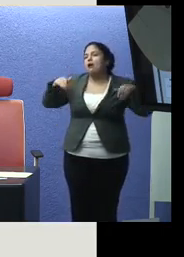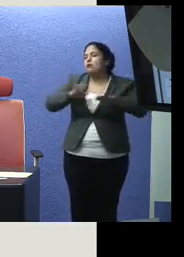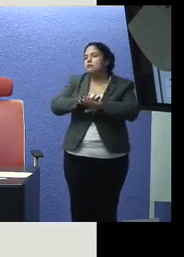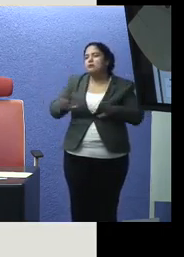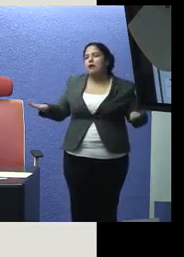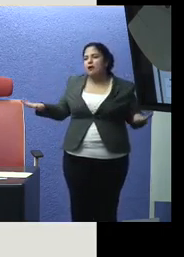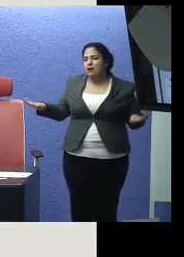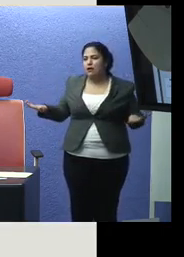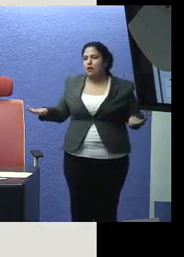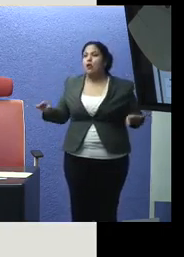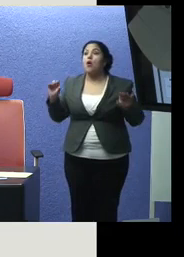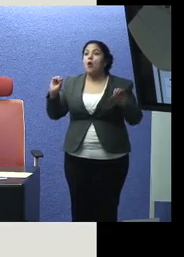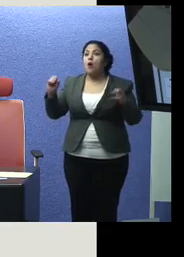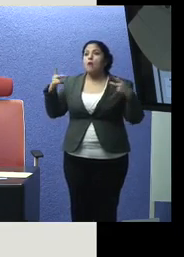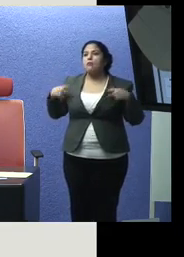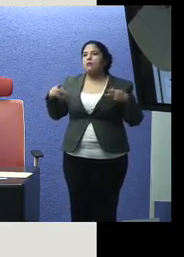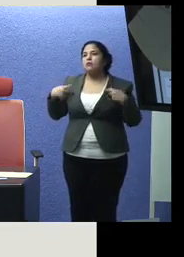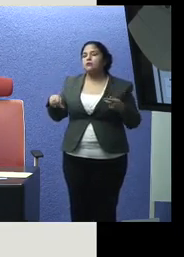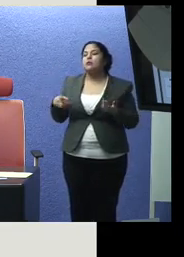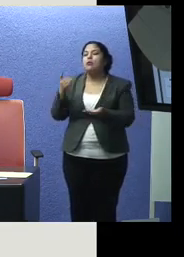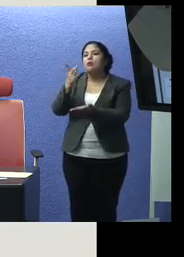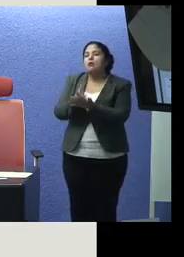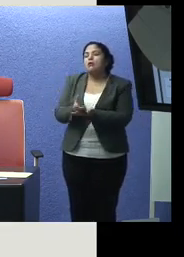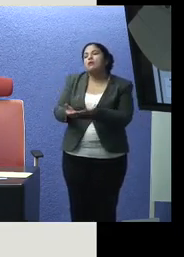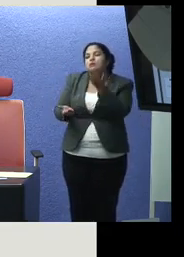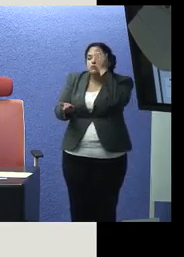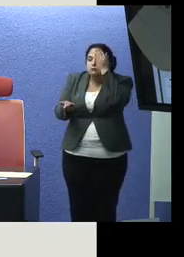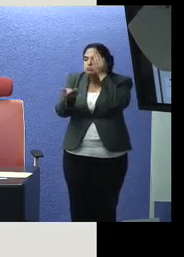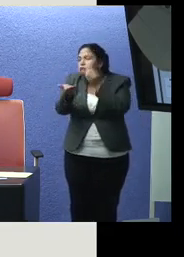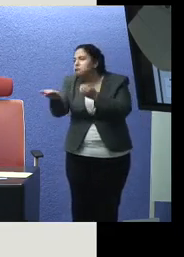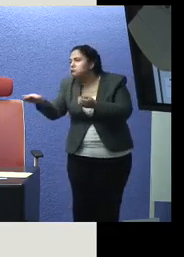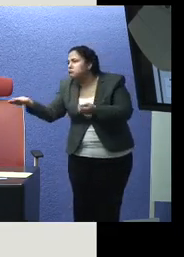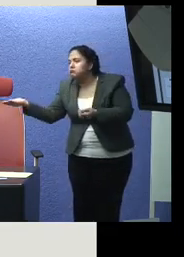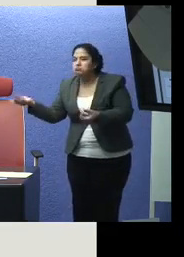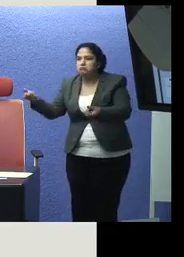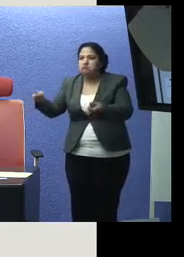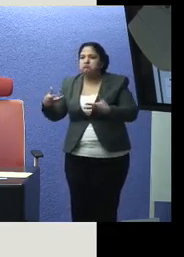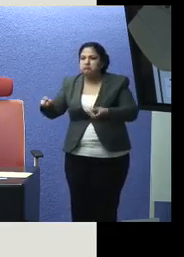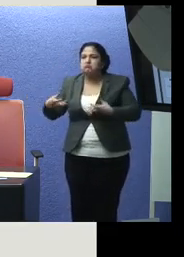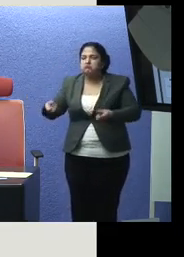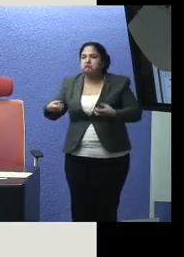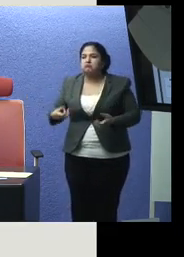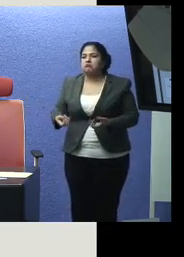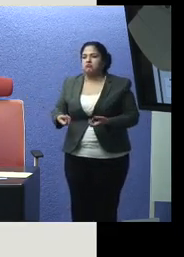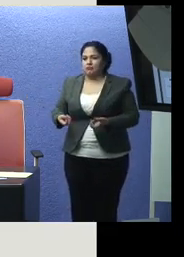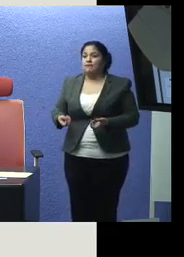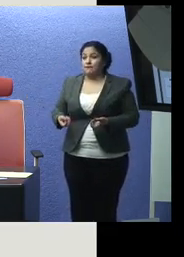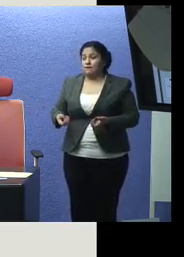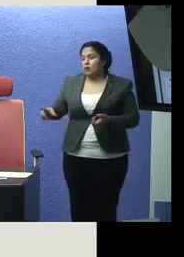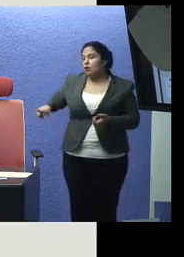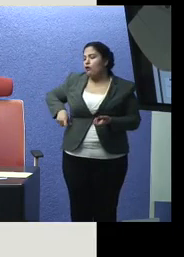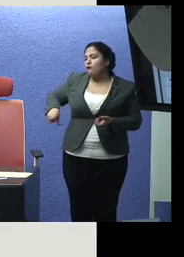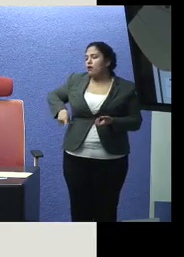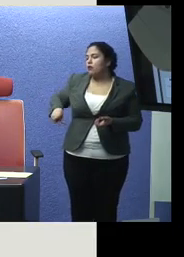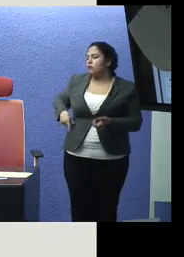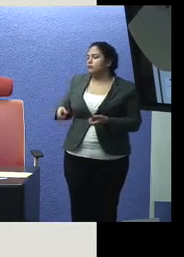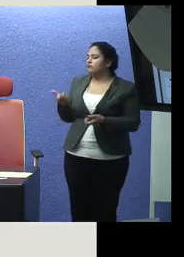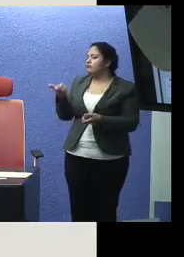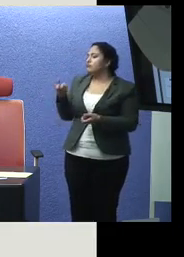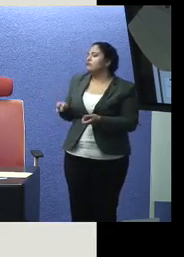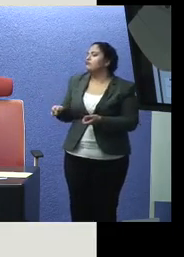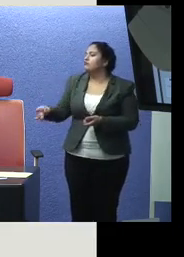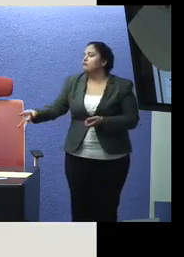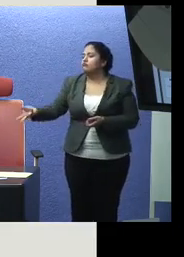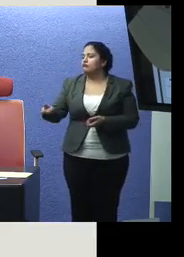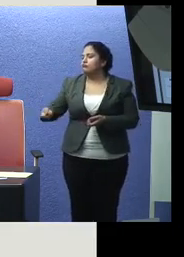eran vistos como sujetos de caridad y entonces los gobernantes, digamos que daban limosnas, ¿no?, para que ellos fueran perdonados de